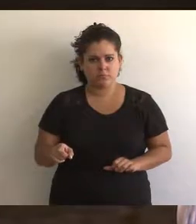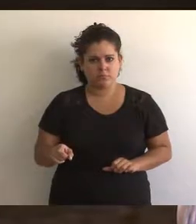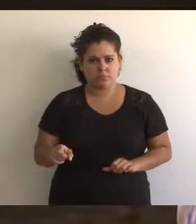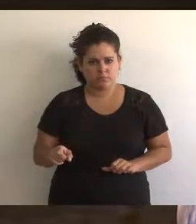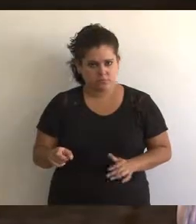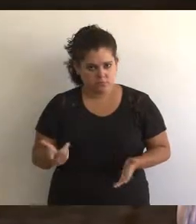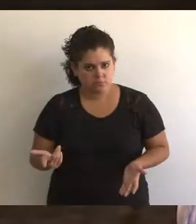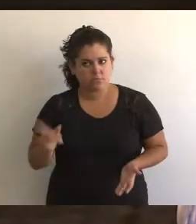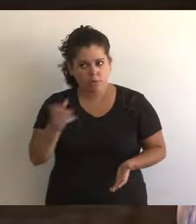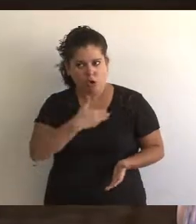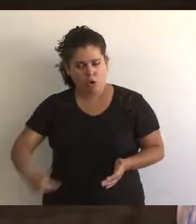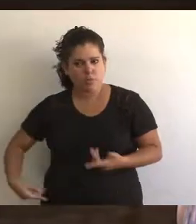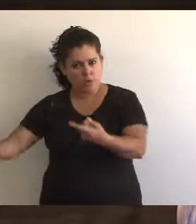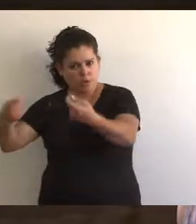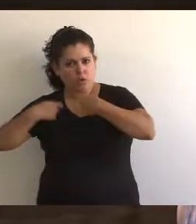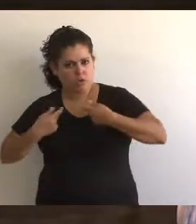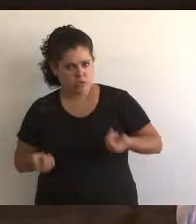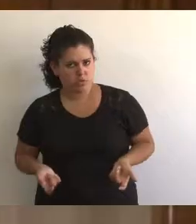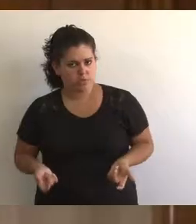de derecho que hemos ampliado desde el Gobierno Nacional.